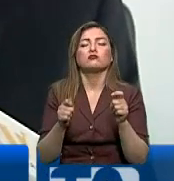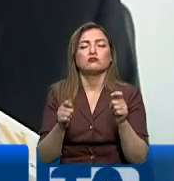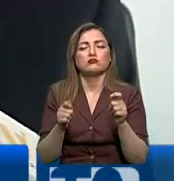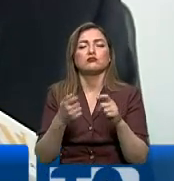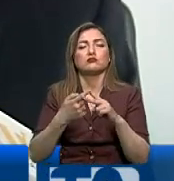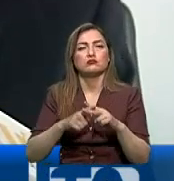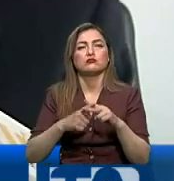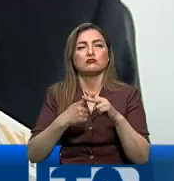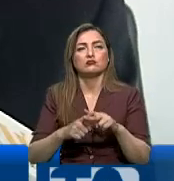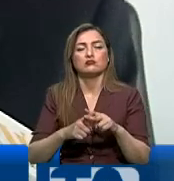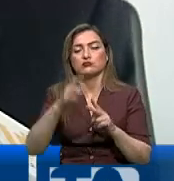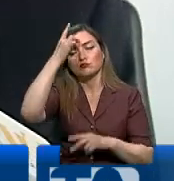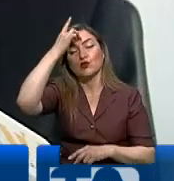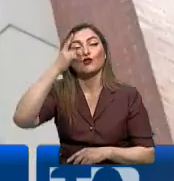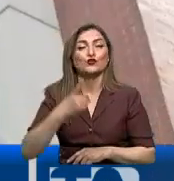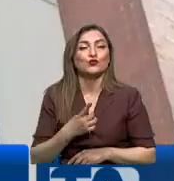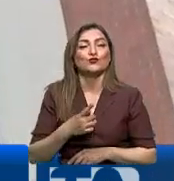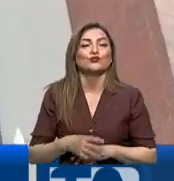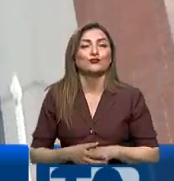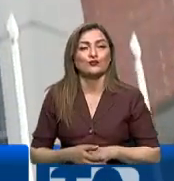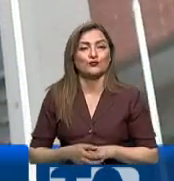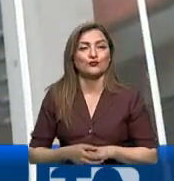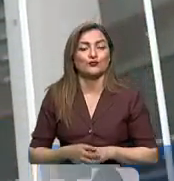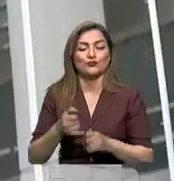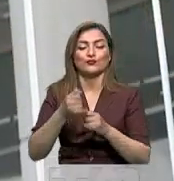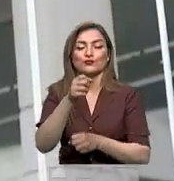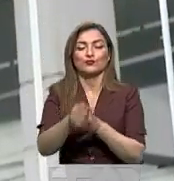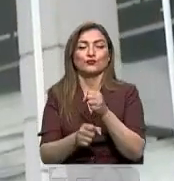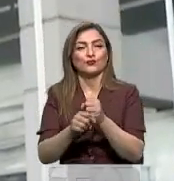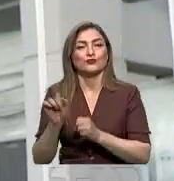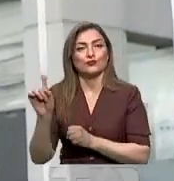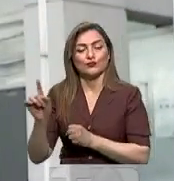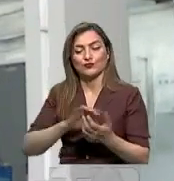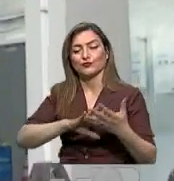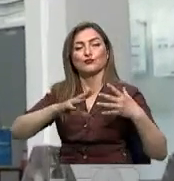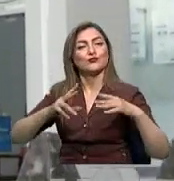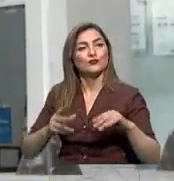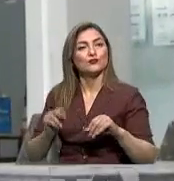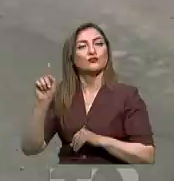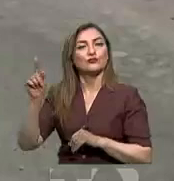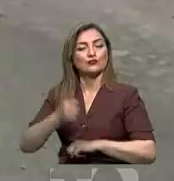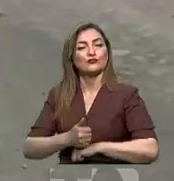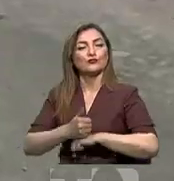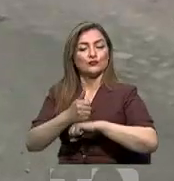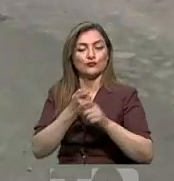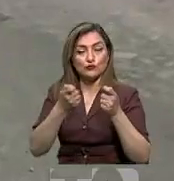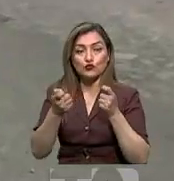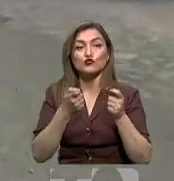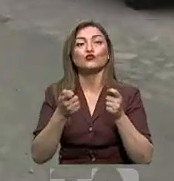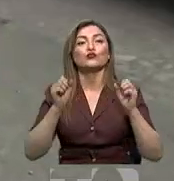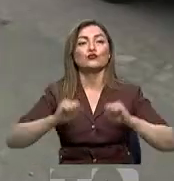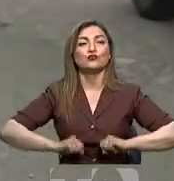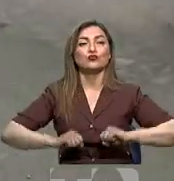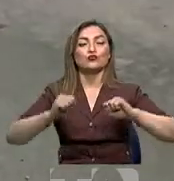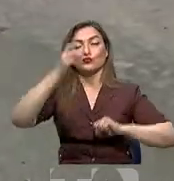ya empezando a tomar las decisiones del caso. Se estima que hasta finales de año haya una resolución por parte de las autoridades de control y se